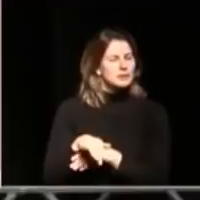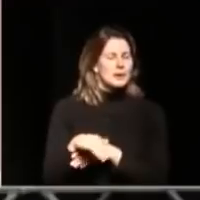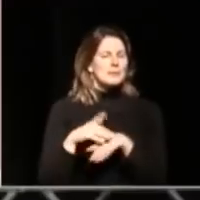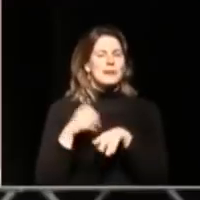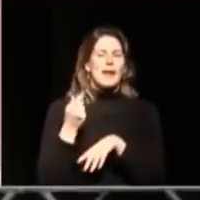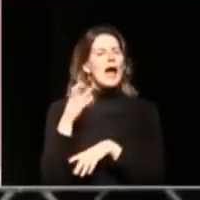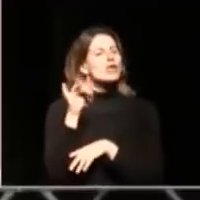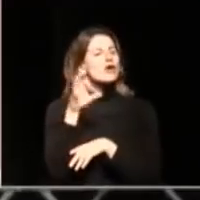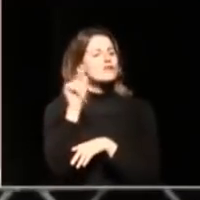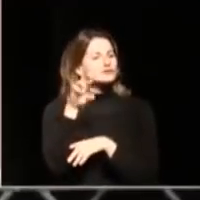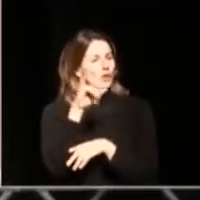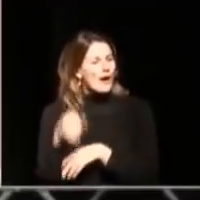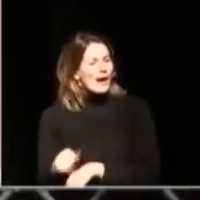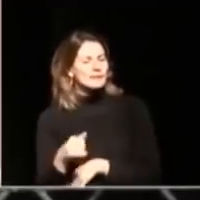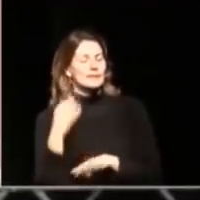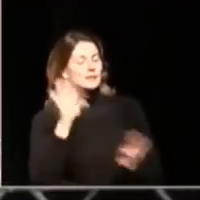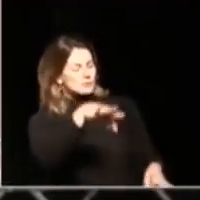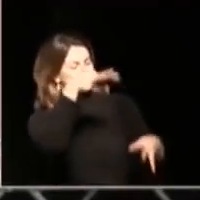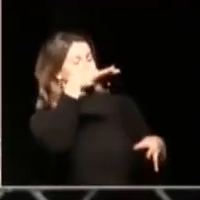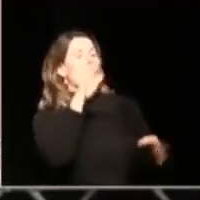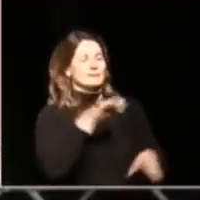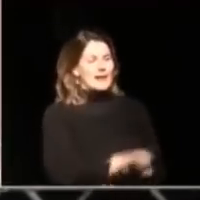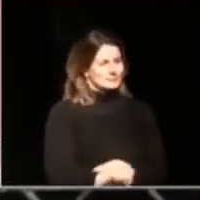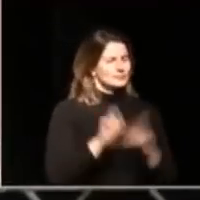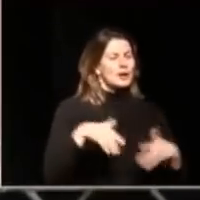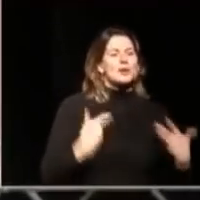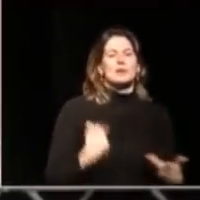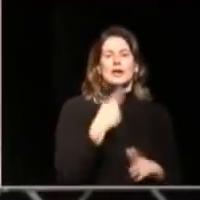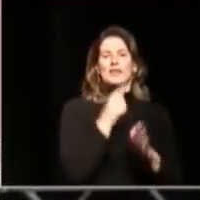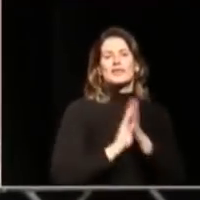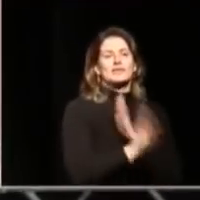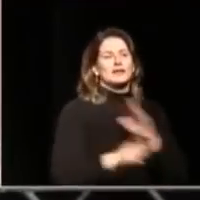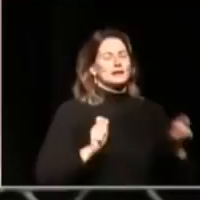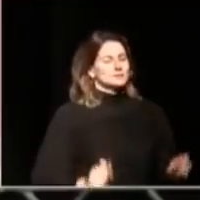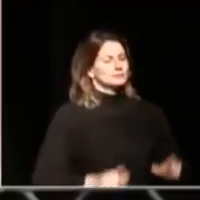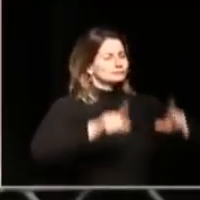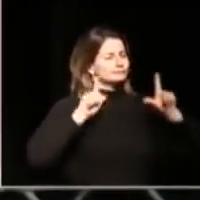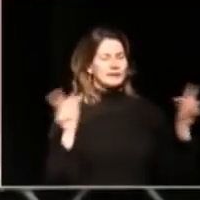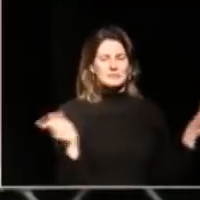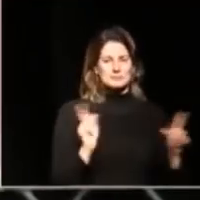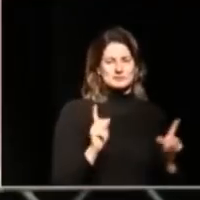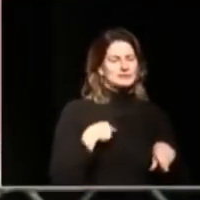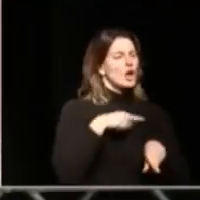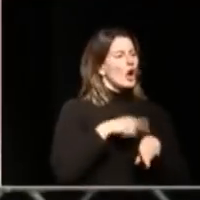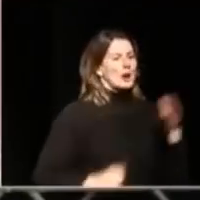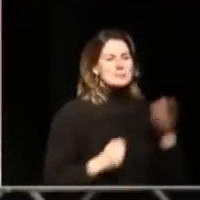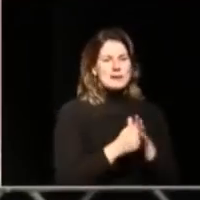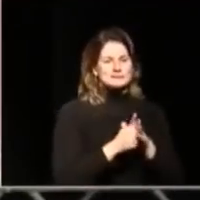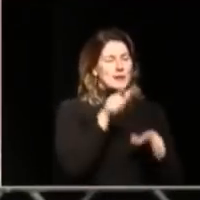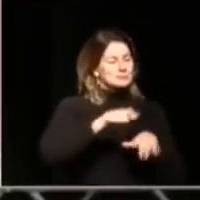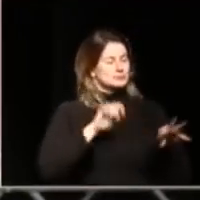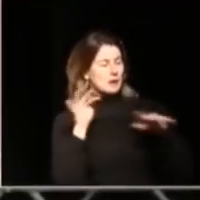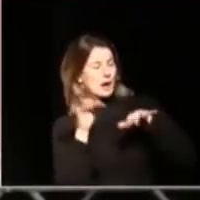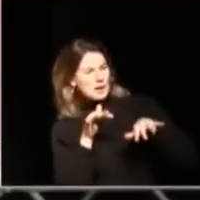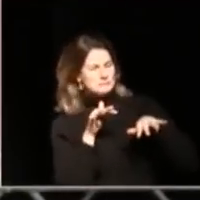carta no se descubriera. La carta se descubrió, pero este de ahora lo dice por televisión en horario de máxima audiencia. Pues nosotros lo decimos,